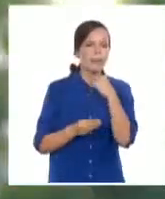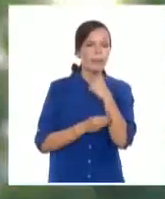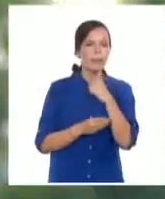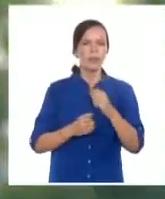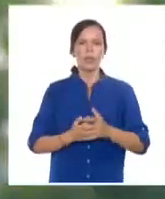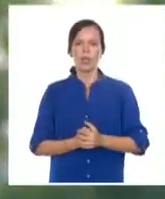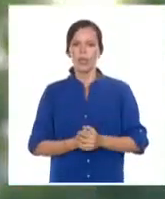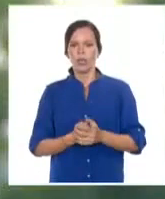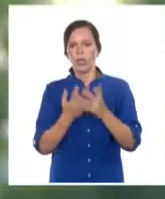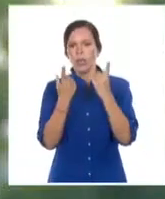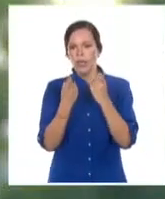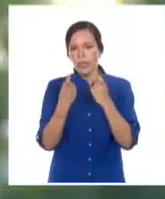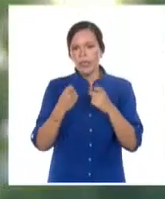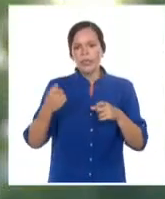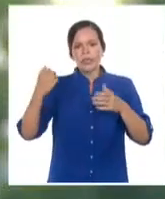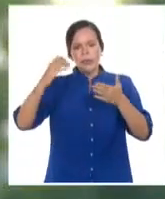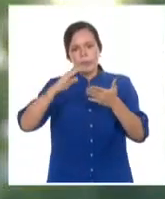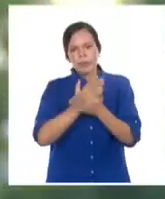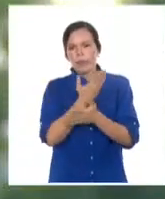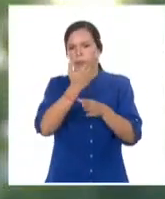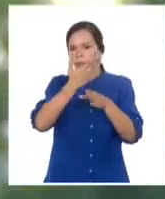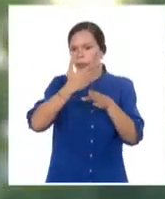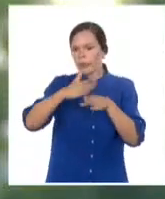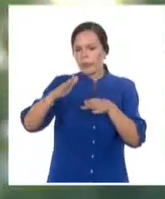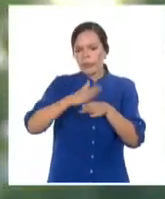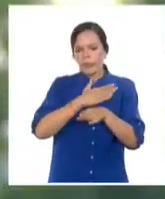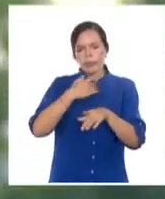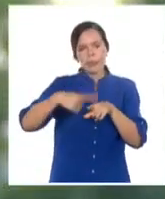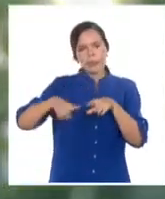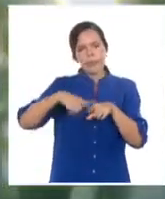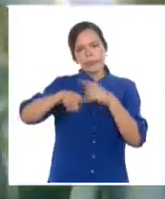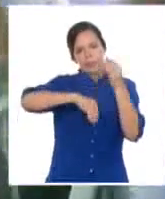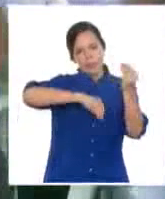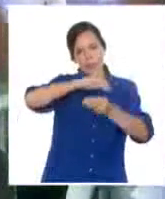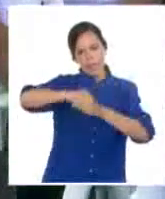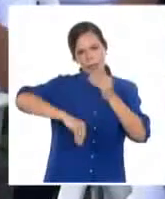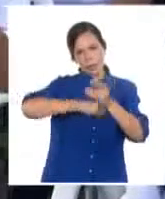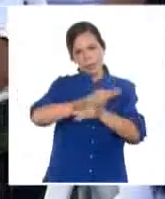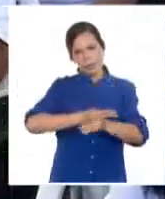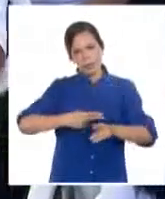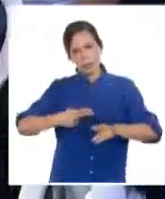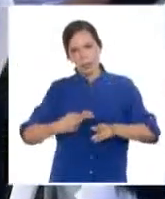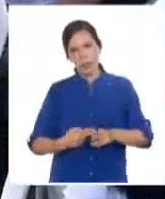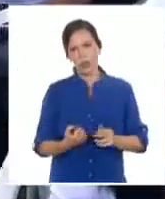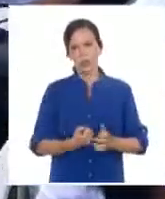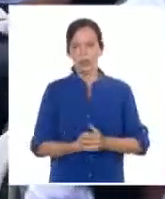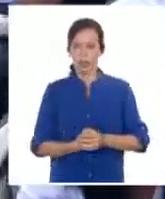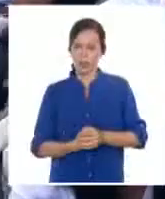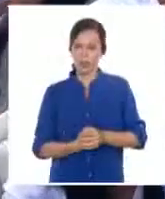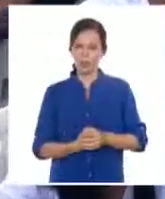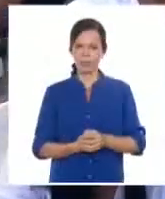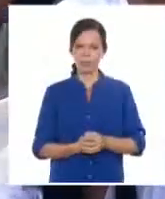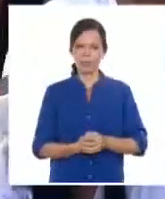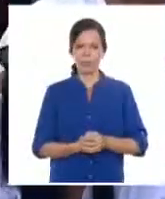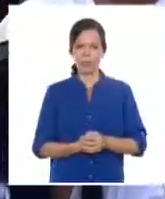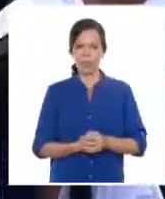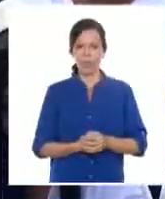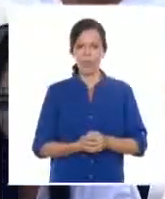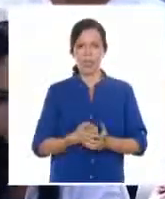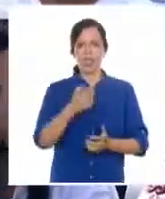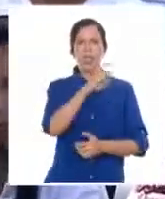como el caudillismo el regionalismo y la falta de unidad compatriotas la revolución iniciada